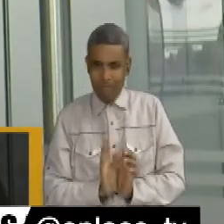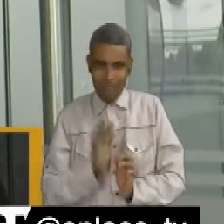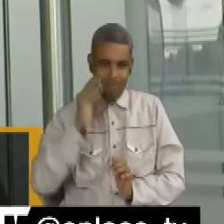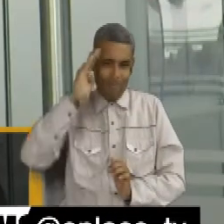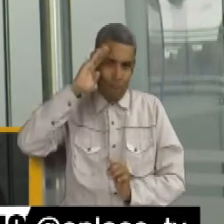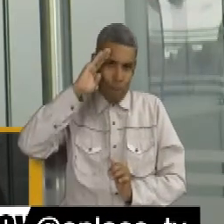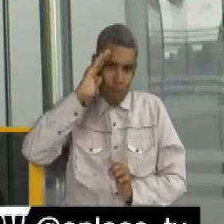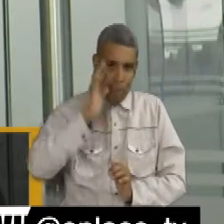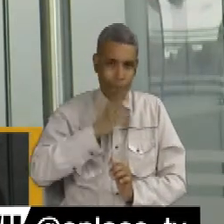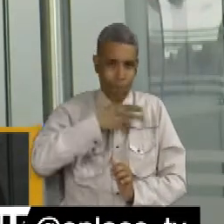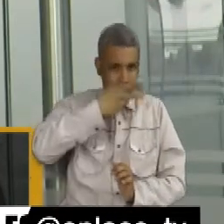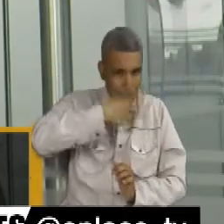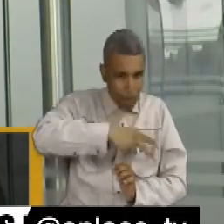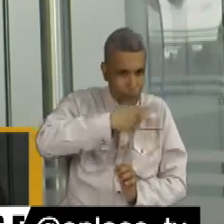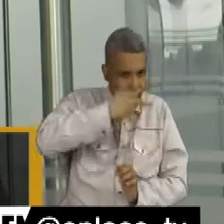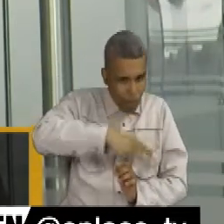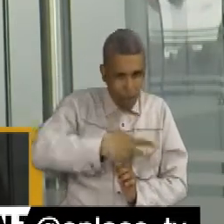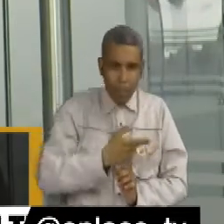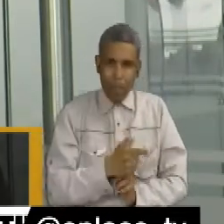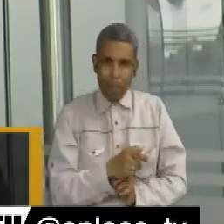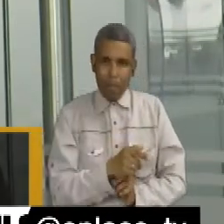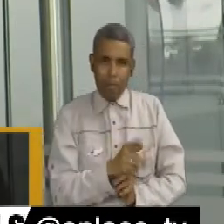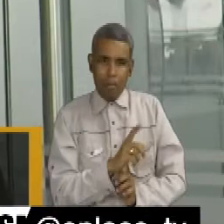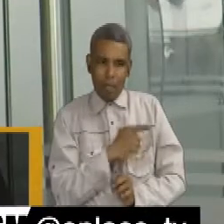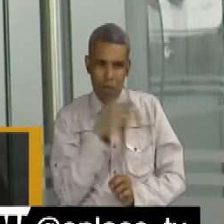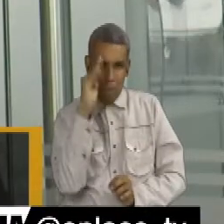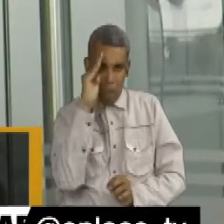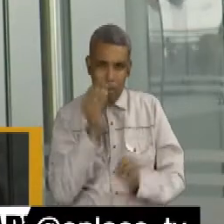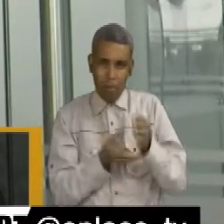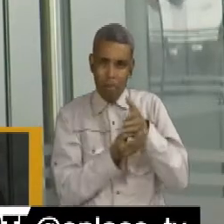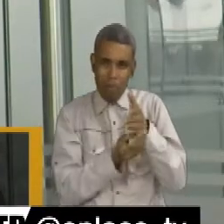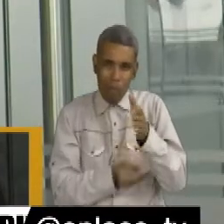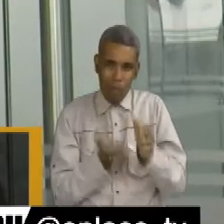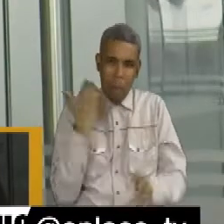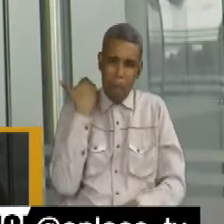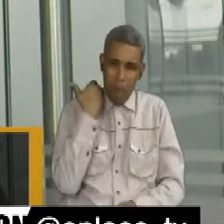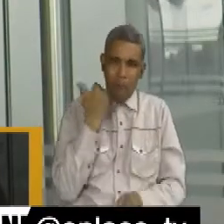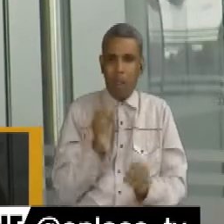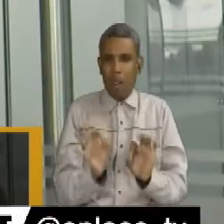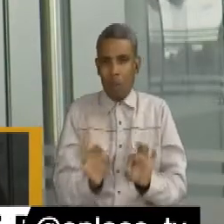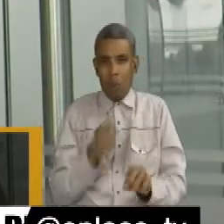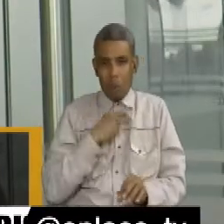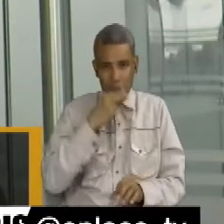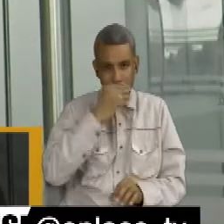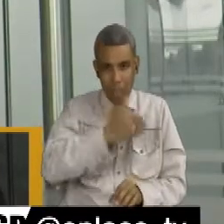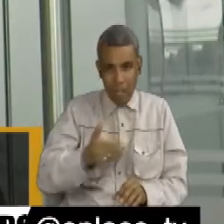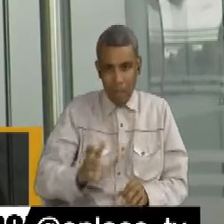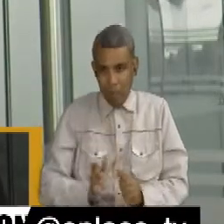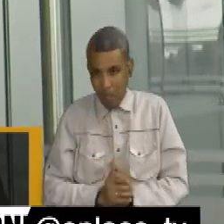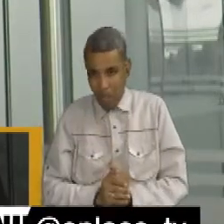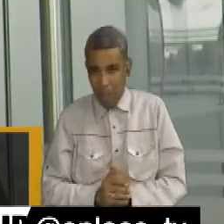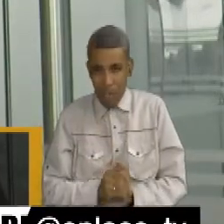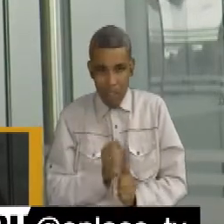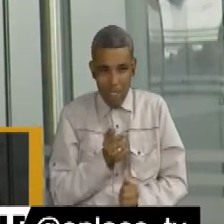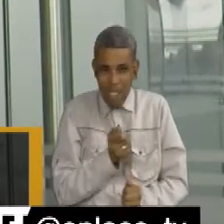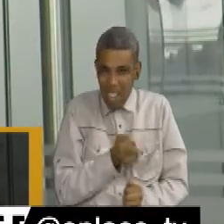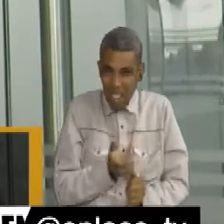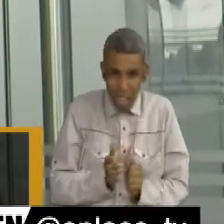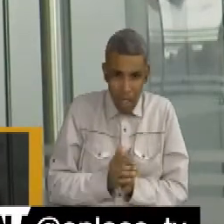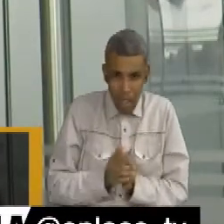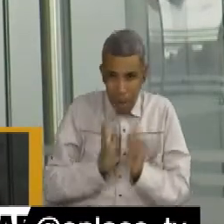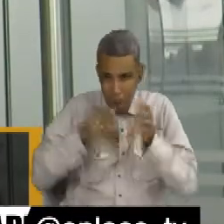tienen dificultades económicas, huérfanos, niños que tienen discapacidad y que pues la situación económica de